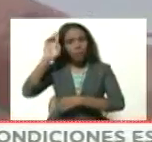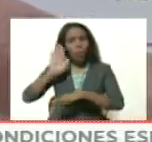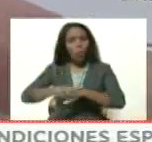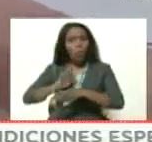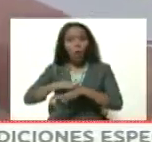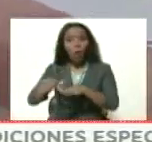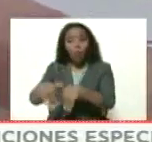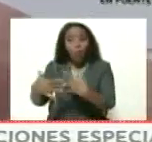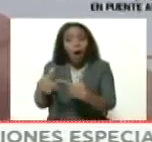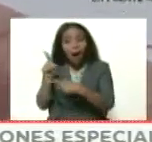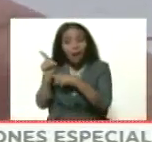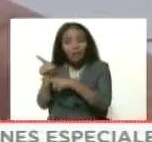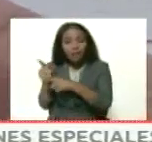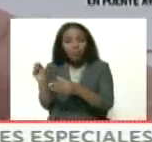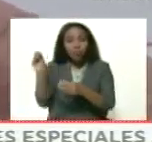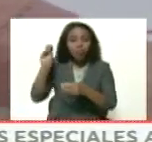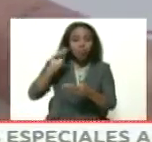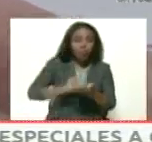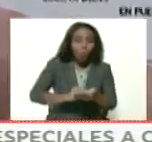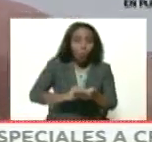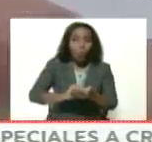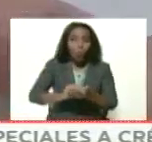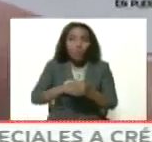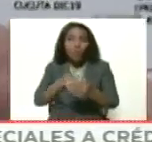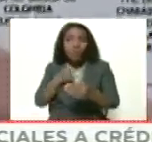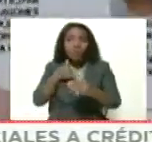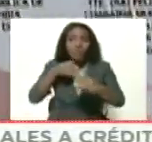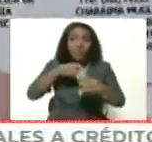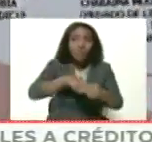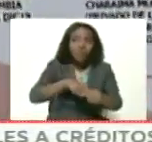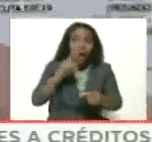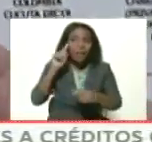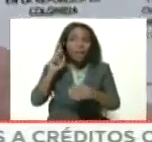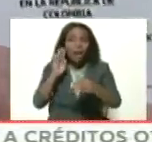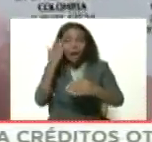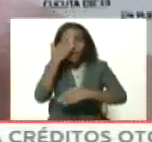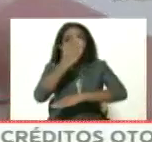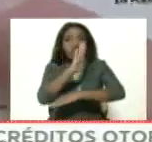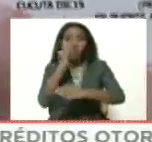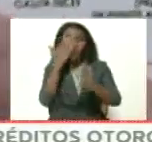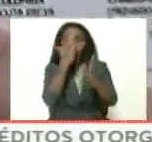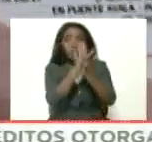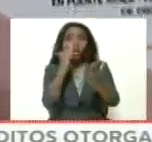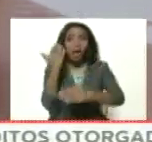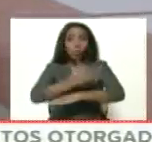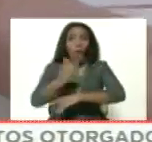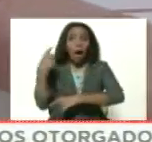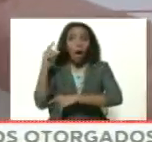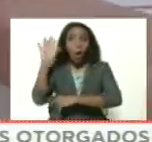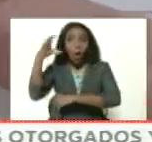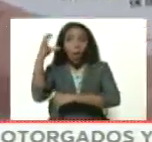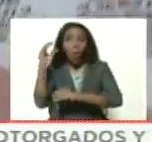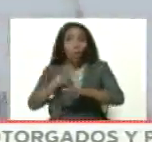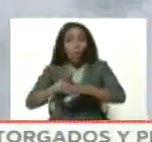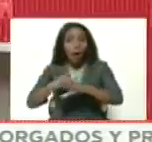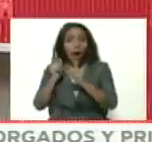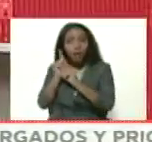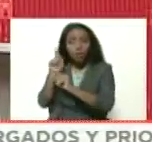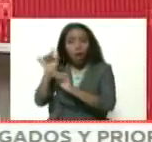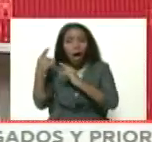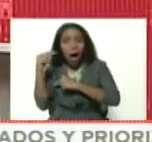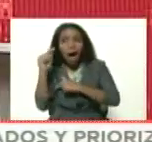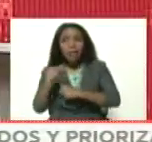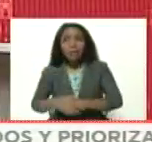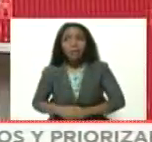cuales estaba penetrando a la frontera que tenemos con Colombia. ¿Por qué él estaba entrando